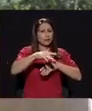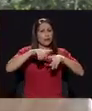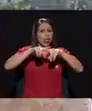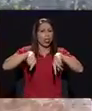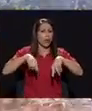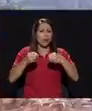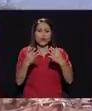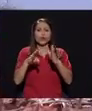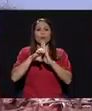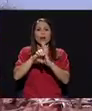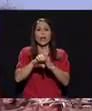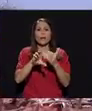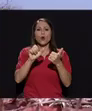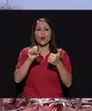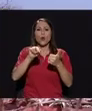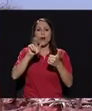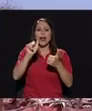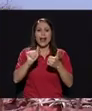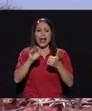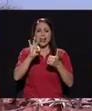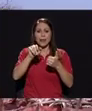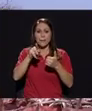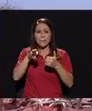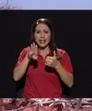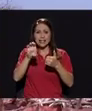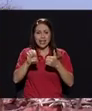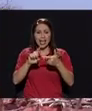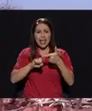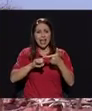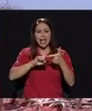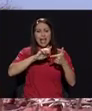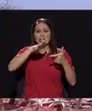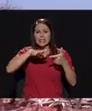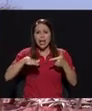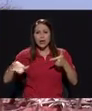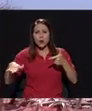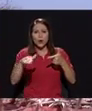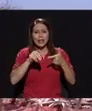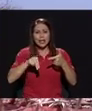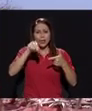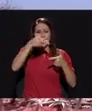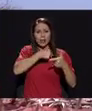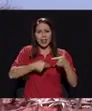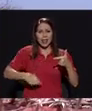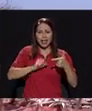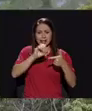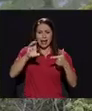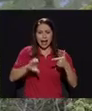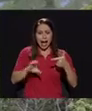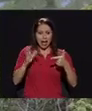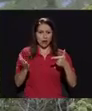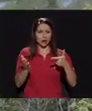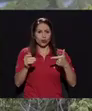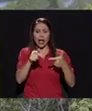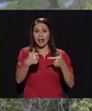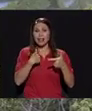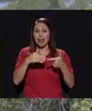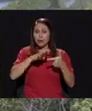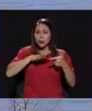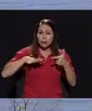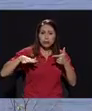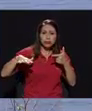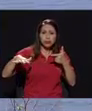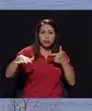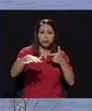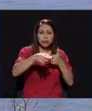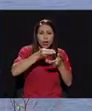extensiones grandísimas en áreas como la cuenca baja del Tempisque, como las llanuras del norte, de Heredia y de